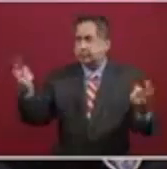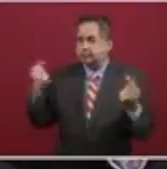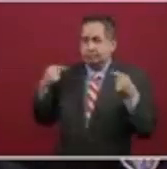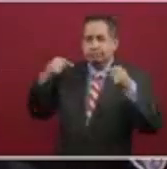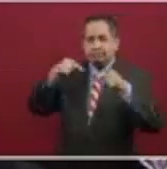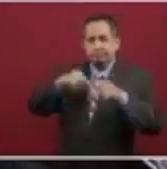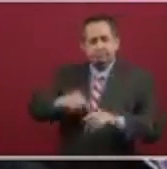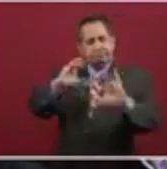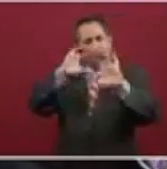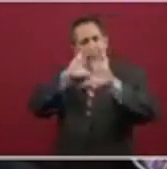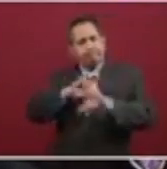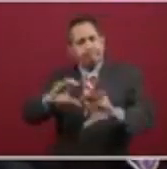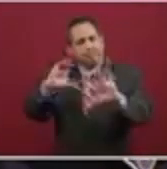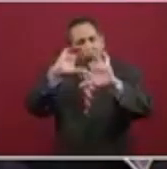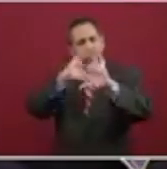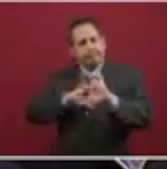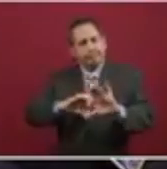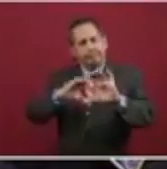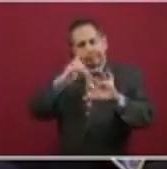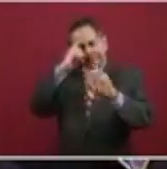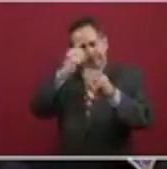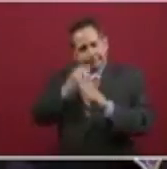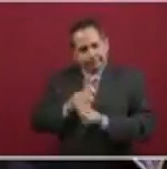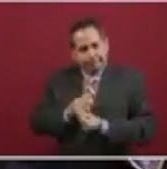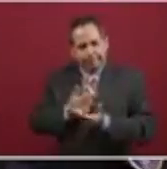venimos a